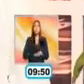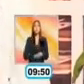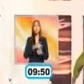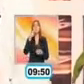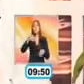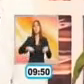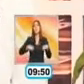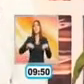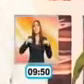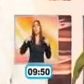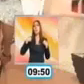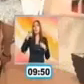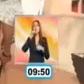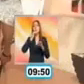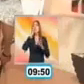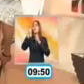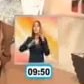nuestra vida